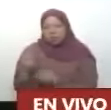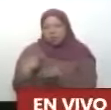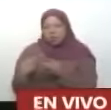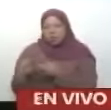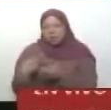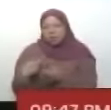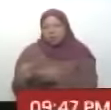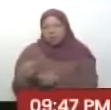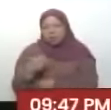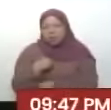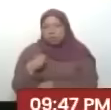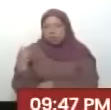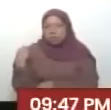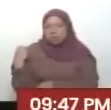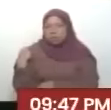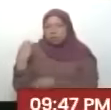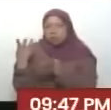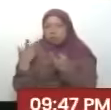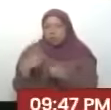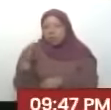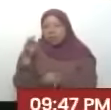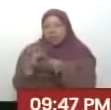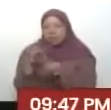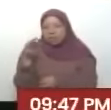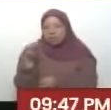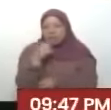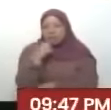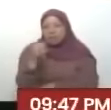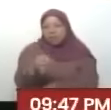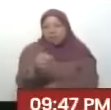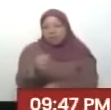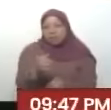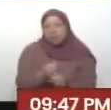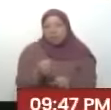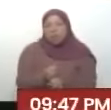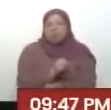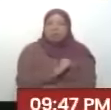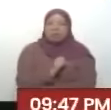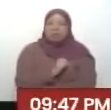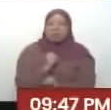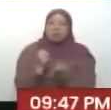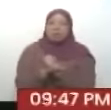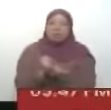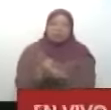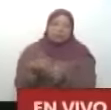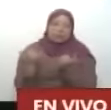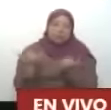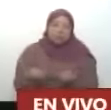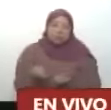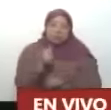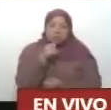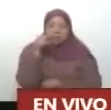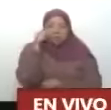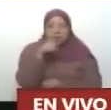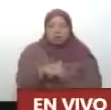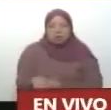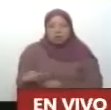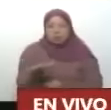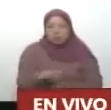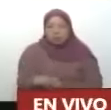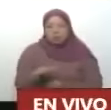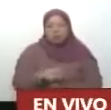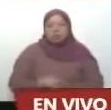vinculante, yo decía, ¿cuál es el éxito realmente? ¿A qué le temen? Y lo que le temen es que usted ha logrado